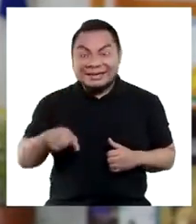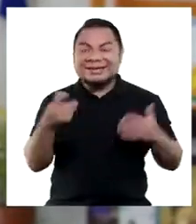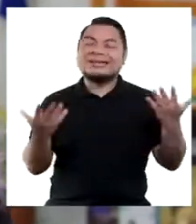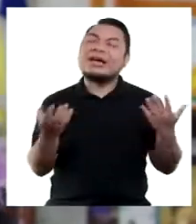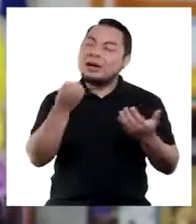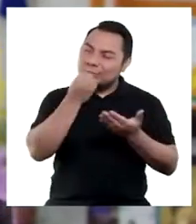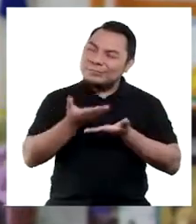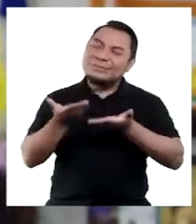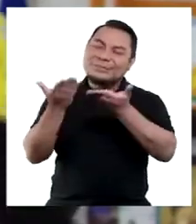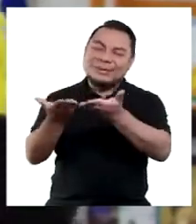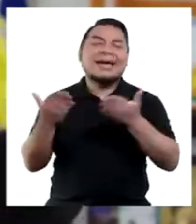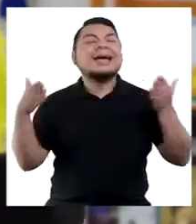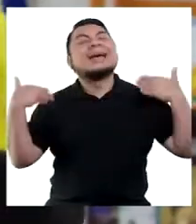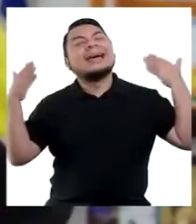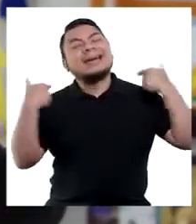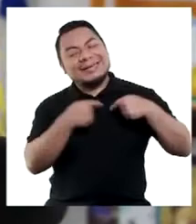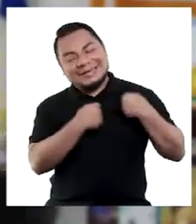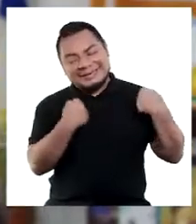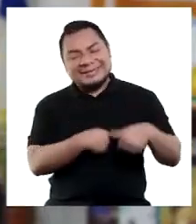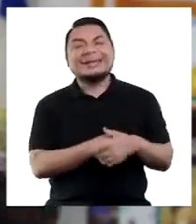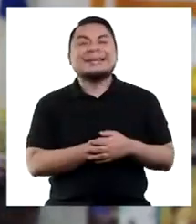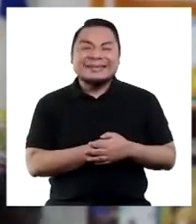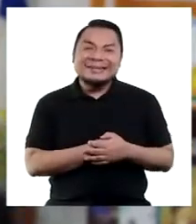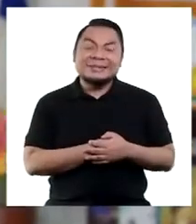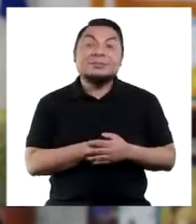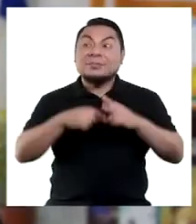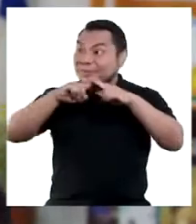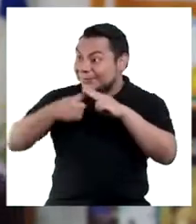aquí en nuestro corazón de alegría